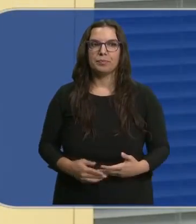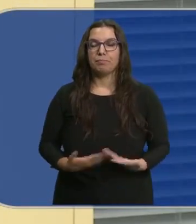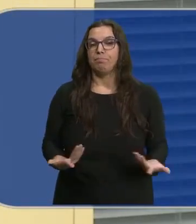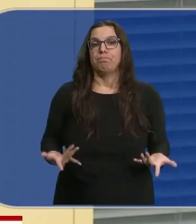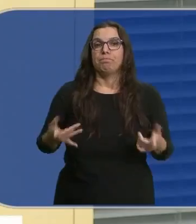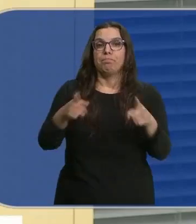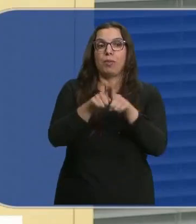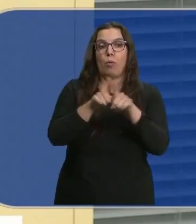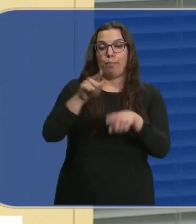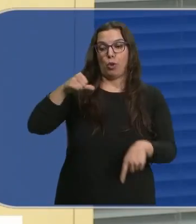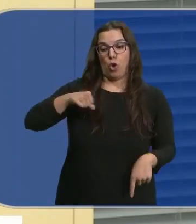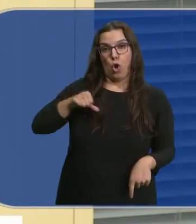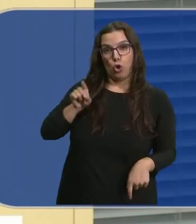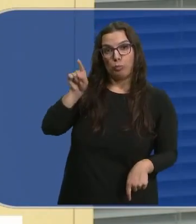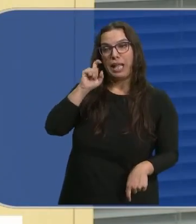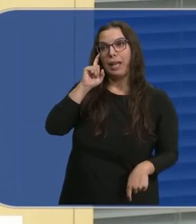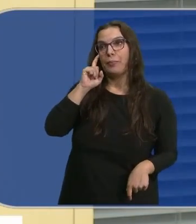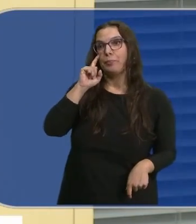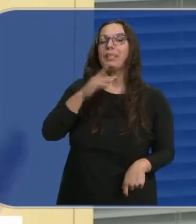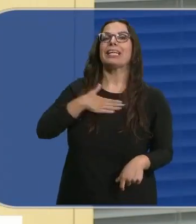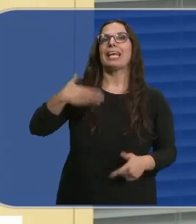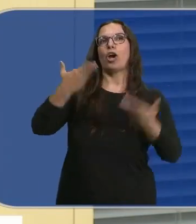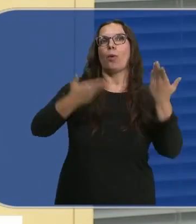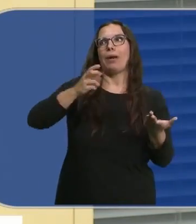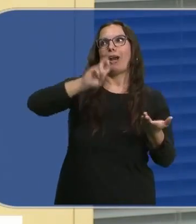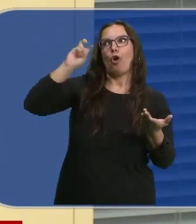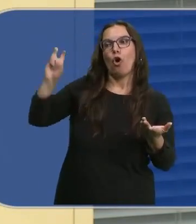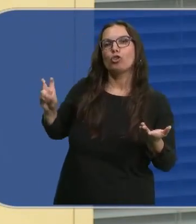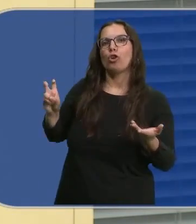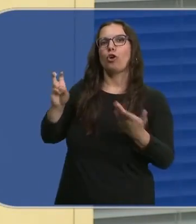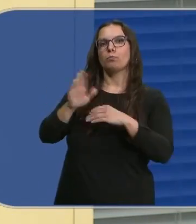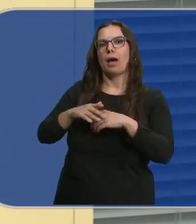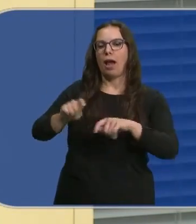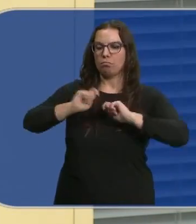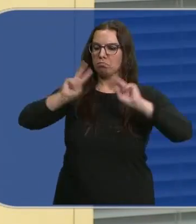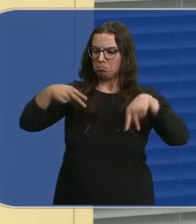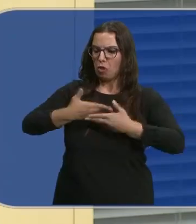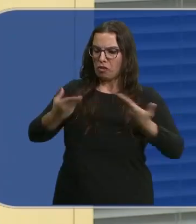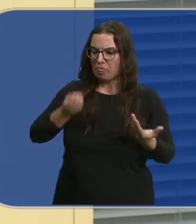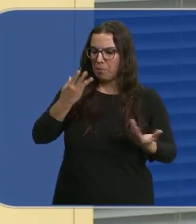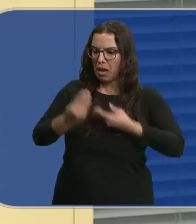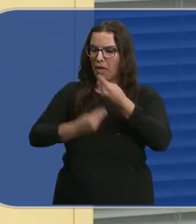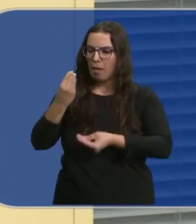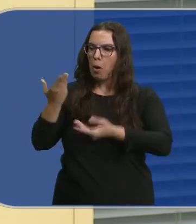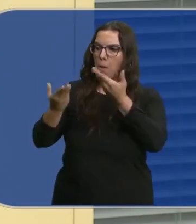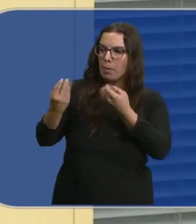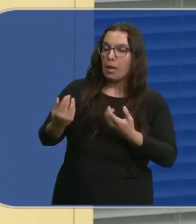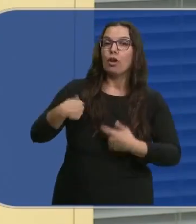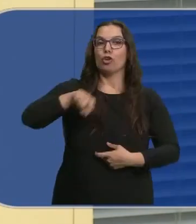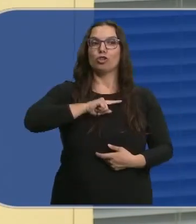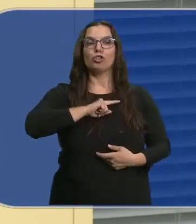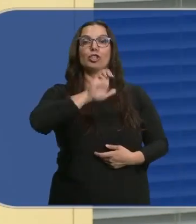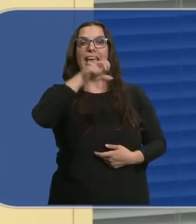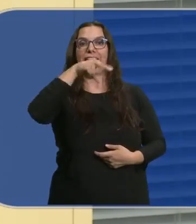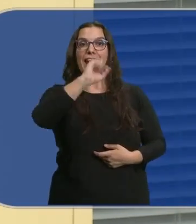Igual que el hospital quiere compararse con otros para tener confianza en que lo hace bien, pues nosotros recurrimos a ENAC